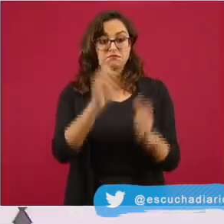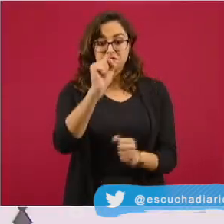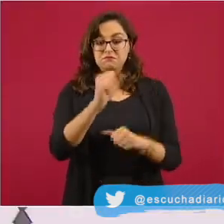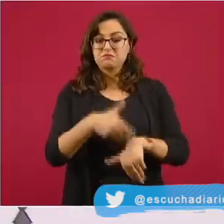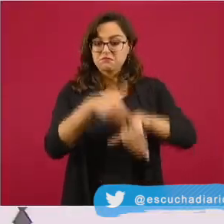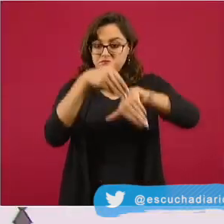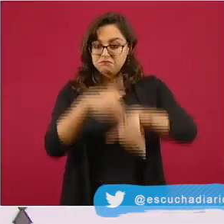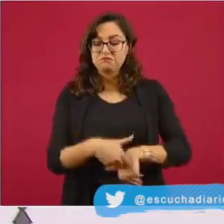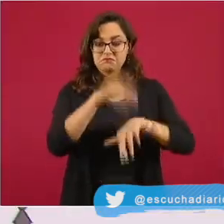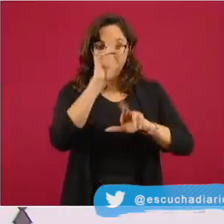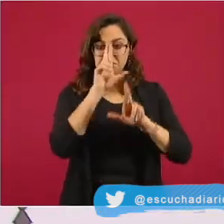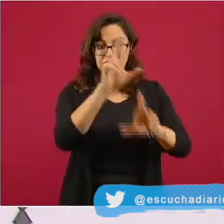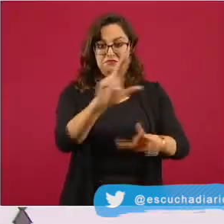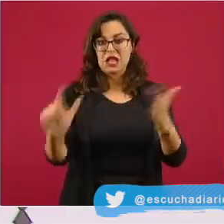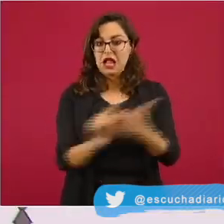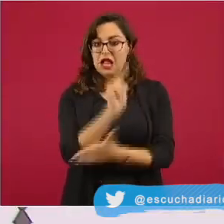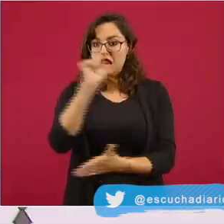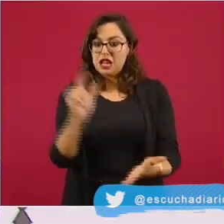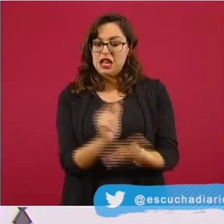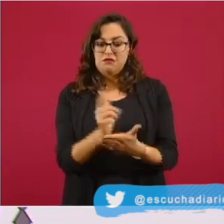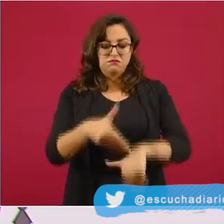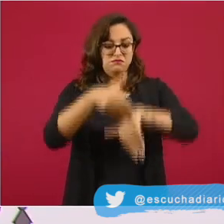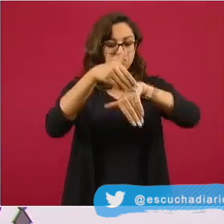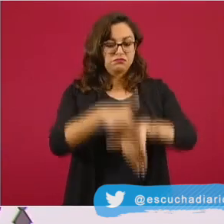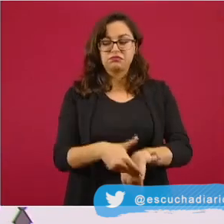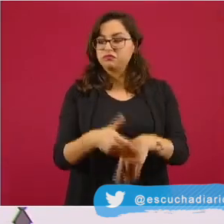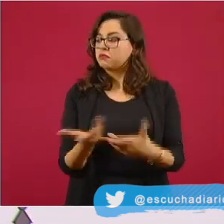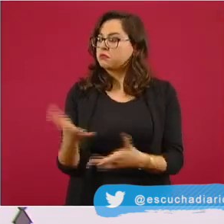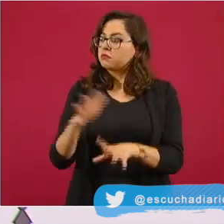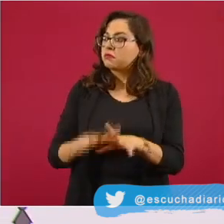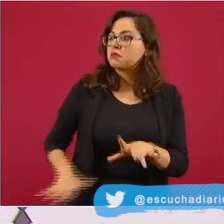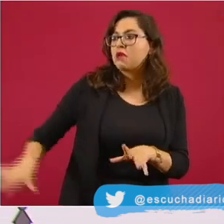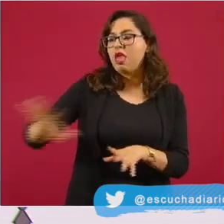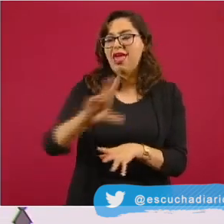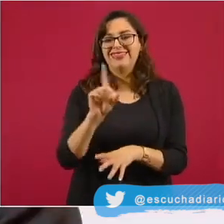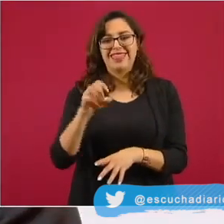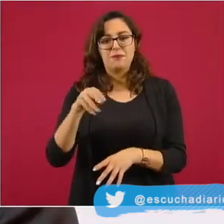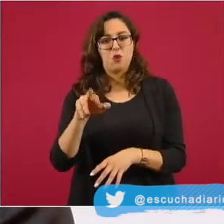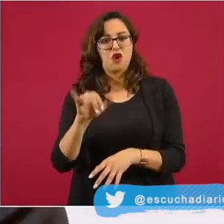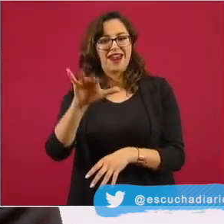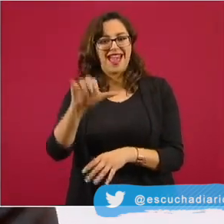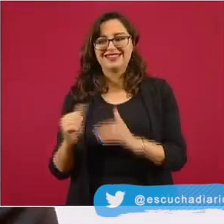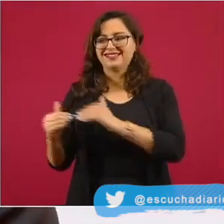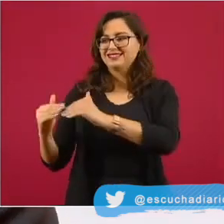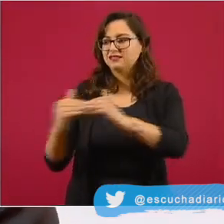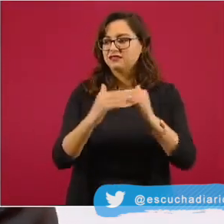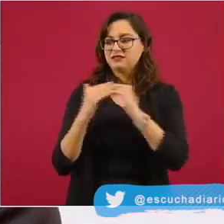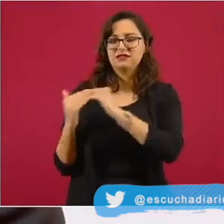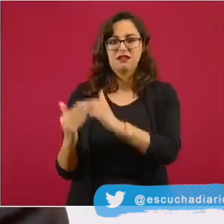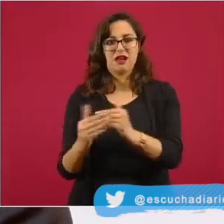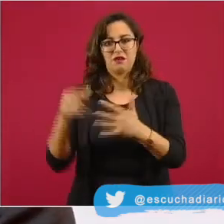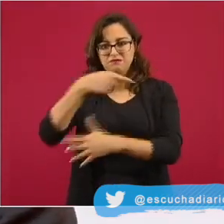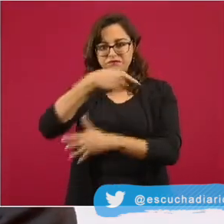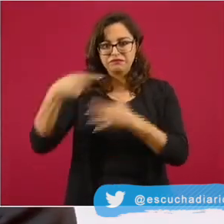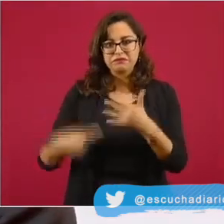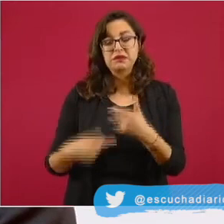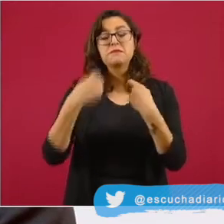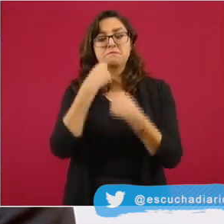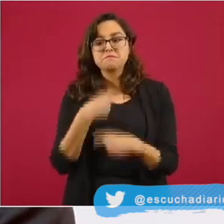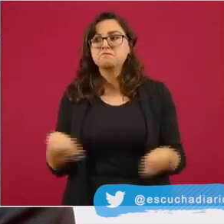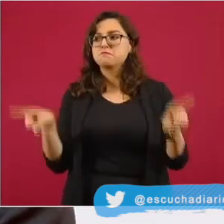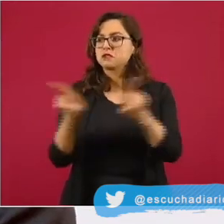hay legalidad y democracia, se garantizan las libertades y el derecho a